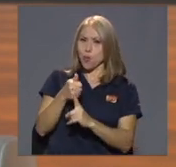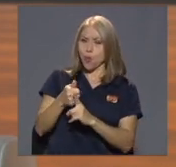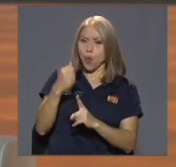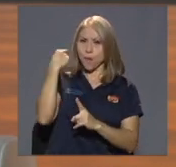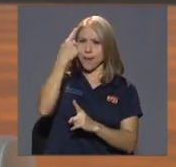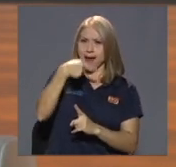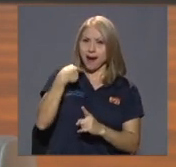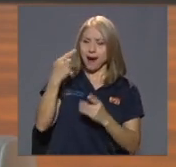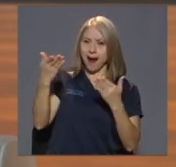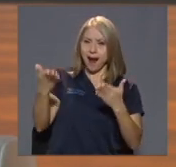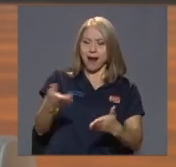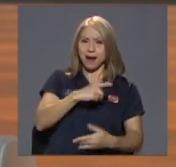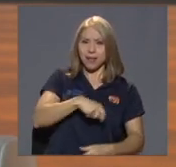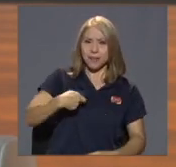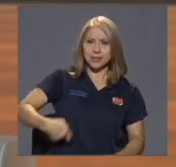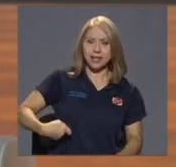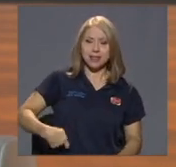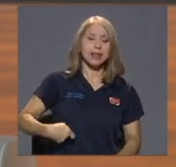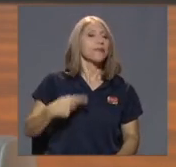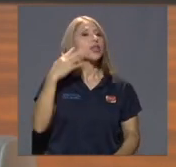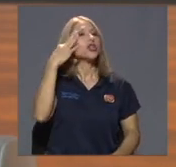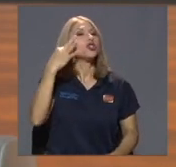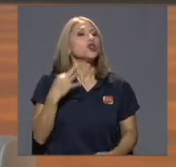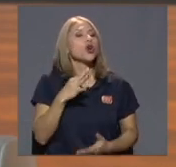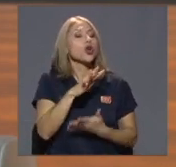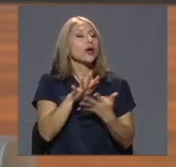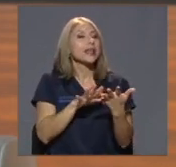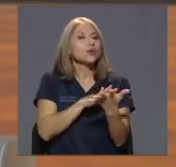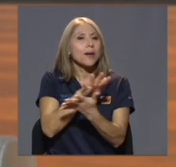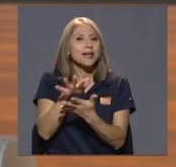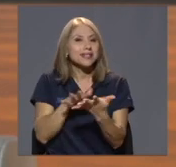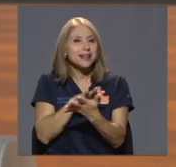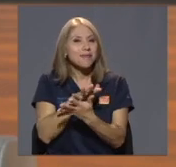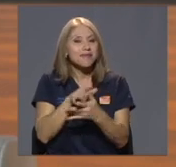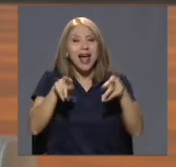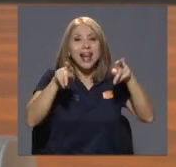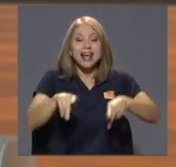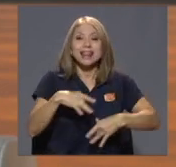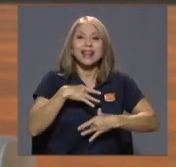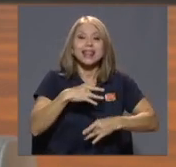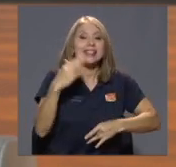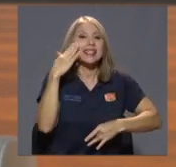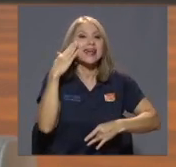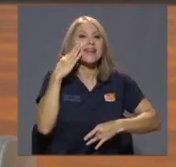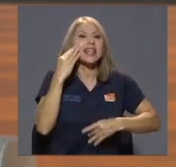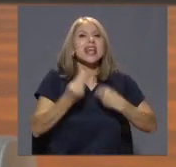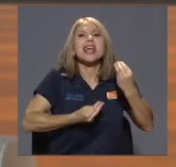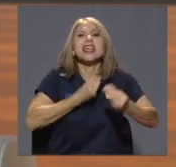creo que a la gente le interesa saber qué está haciendo el presidente y qué está haciendo el gobierno por mejorar su vida,